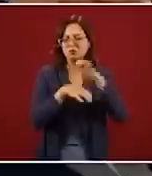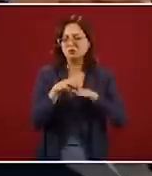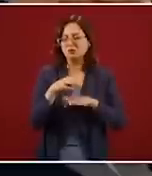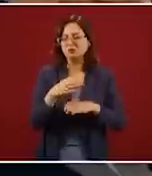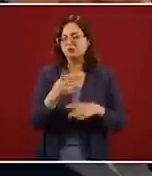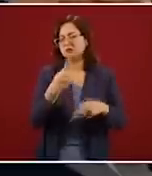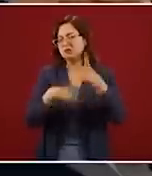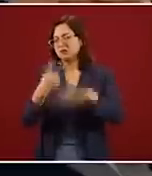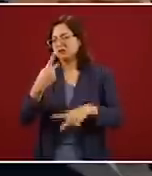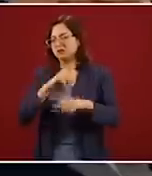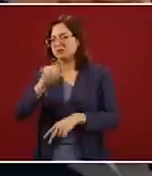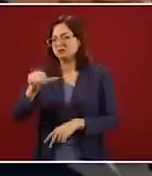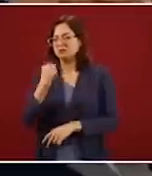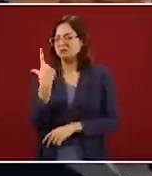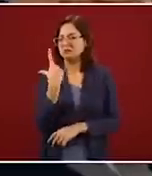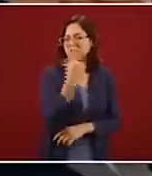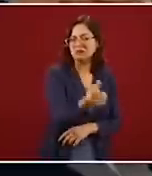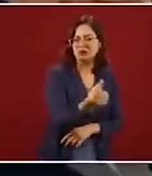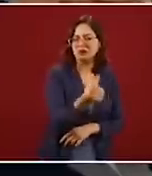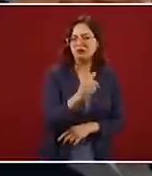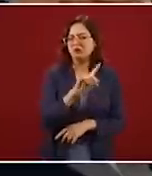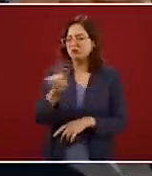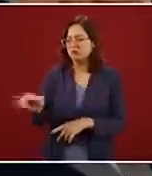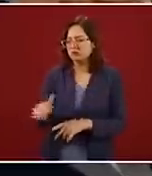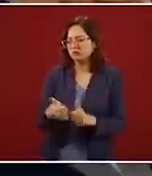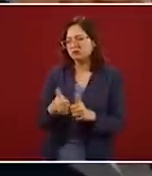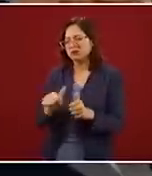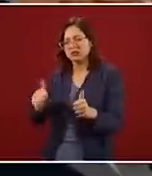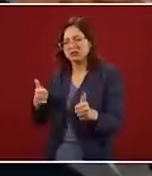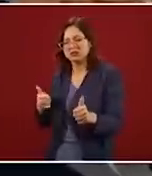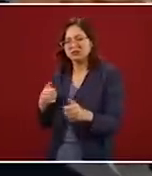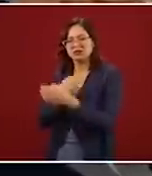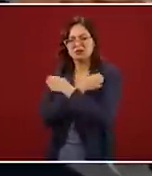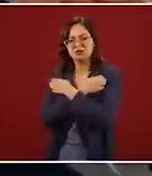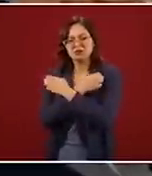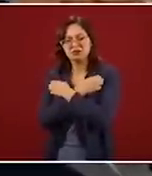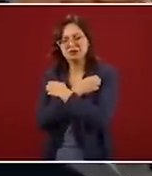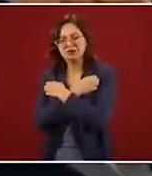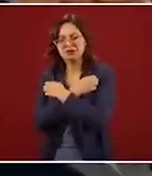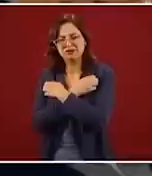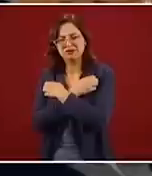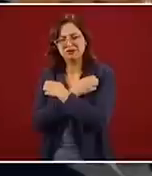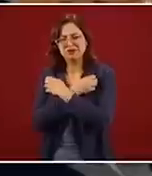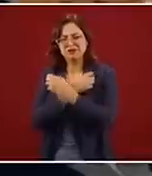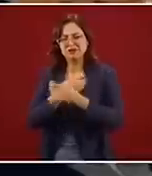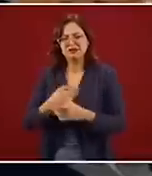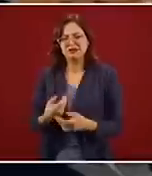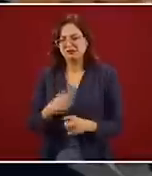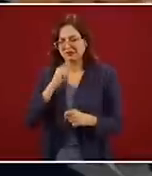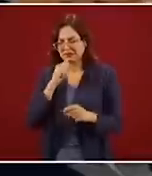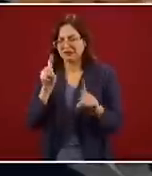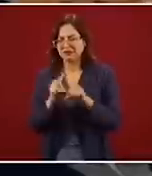se ha manifestado en rezago. Yo quisiera saber si ustedes están contemplando también la figura de